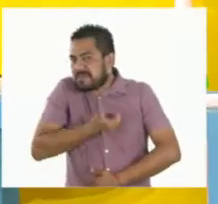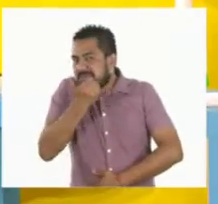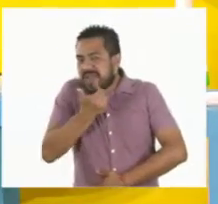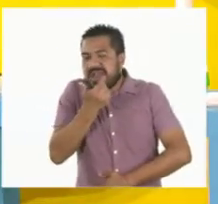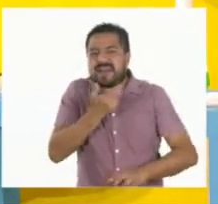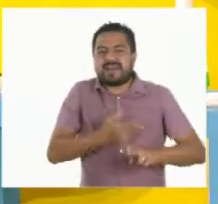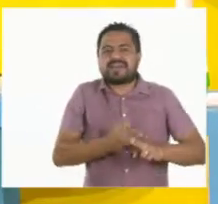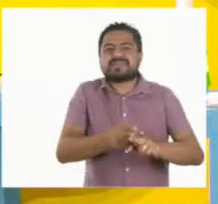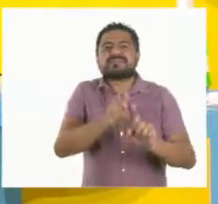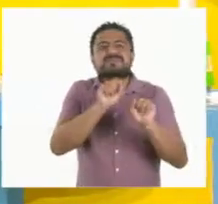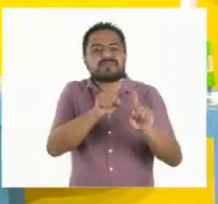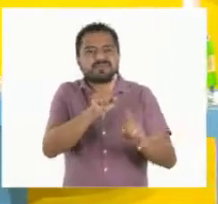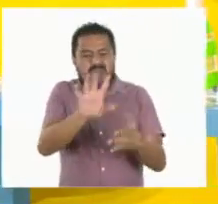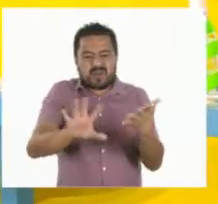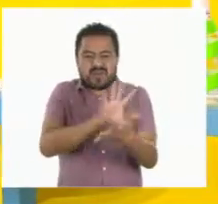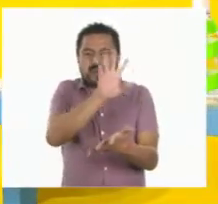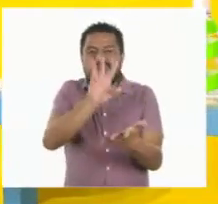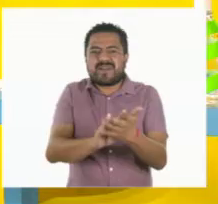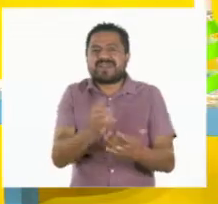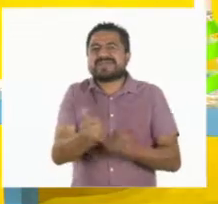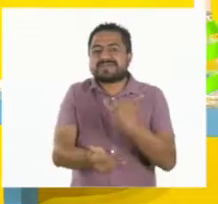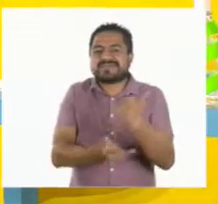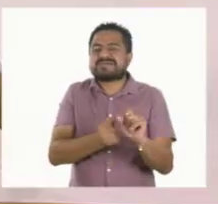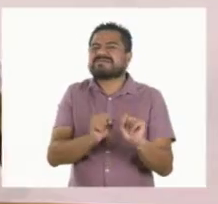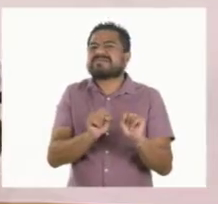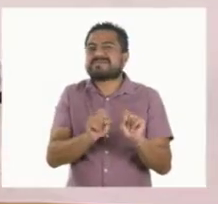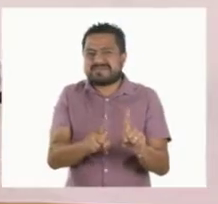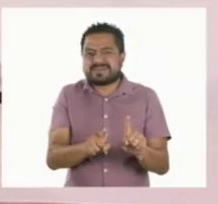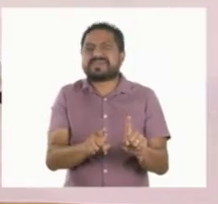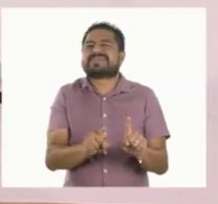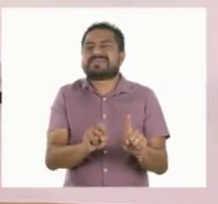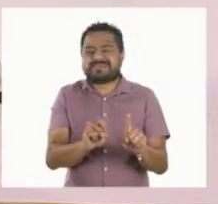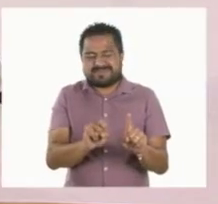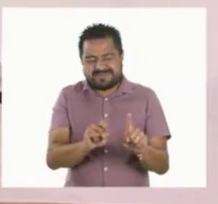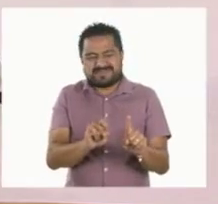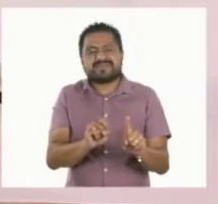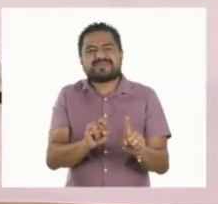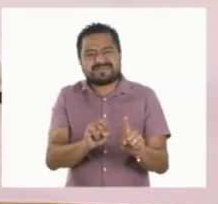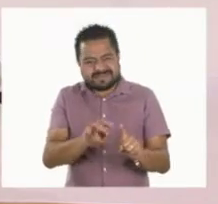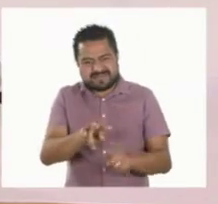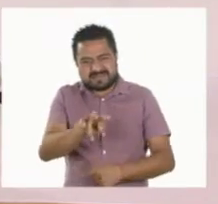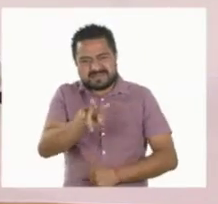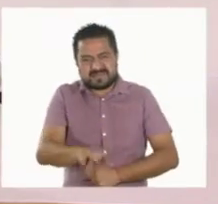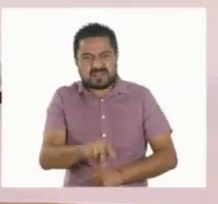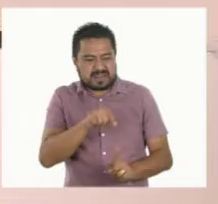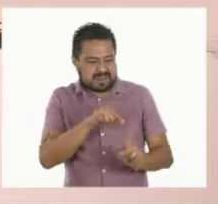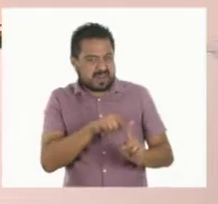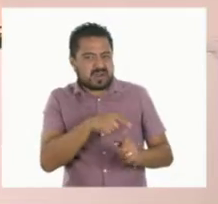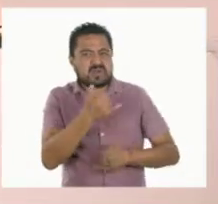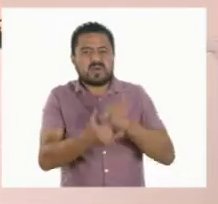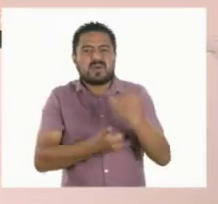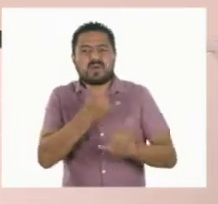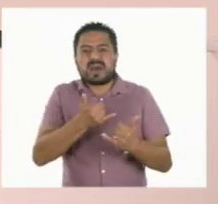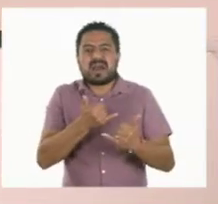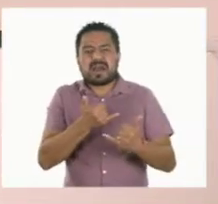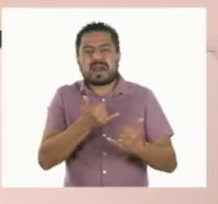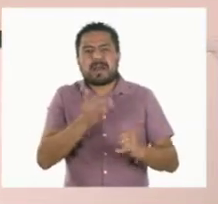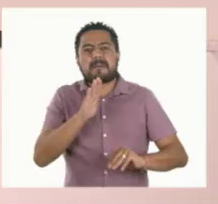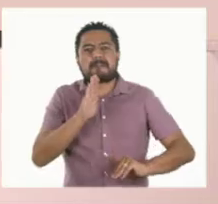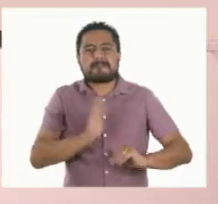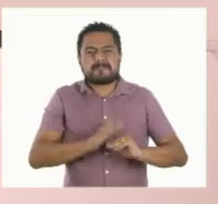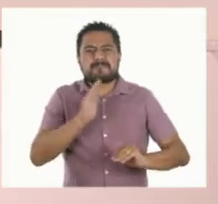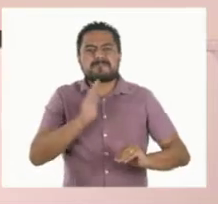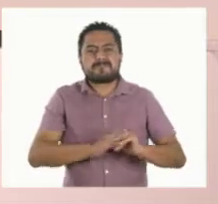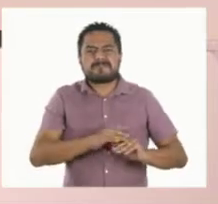que hasta en las bodas juegan a la víbora, víbora de la Justamente eso es lo que te iba a decir. Es uno de esos juegos que